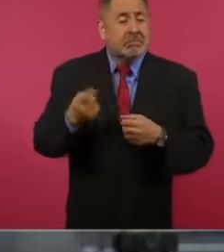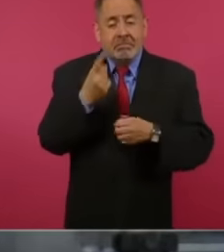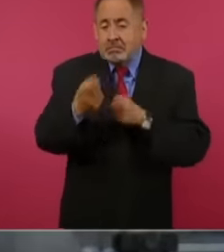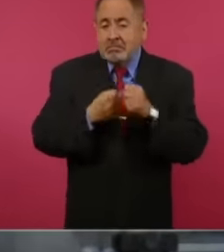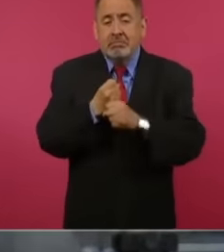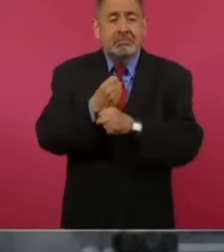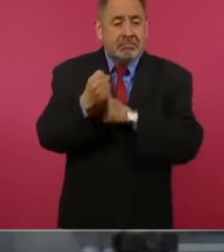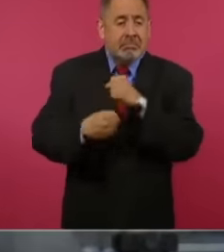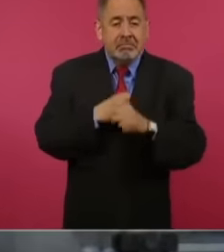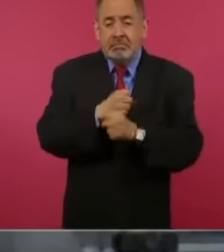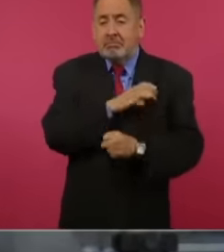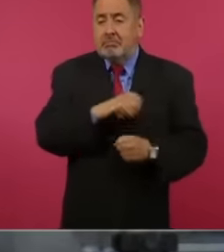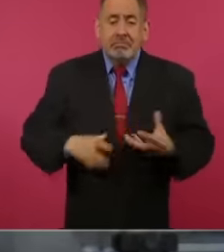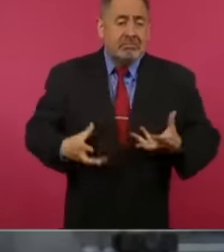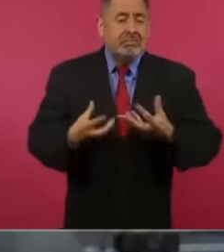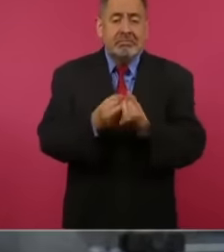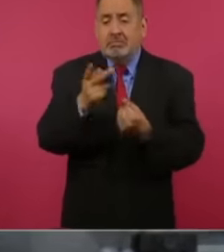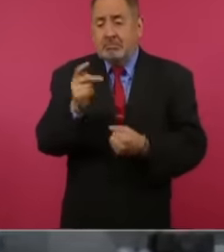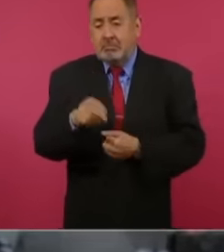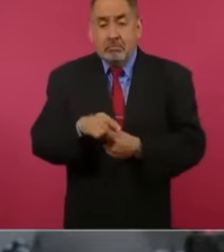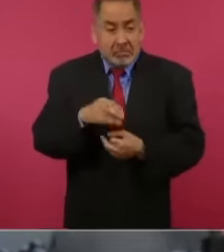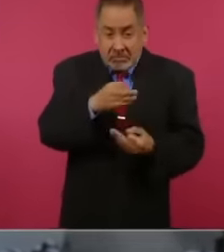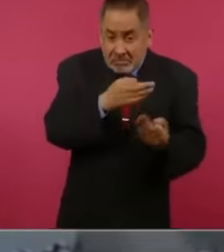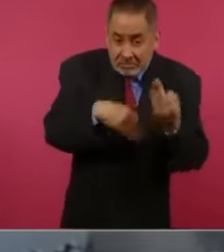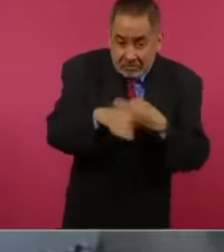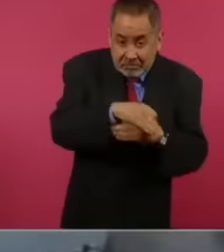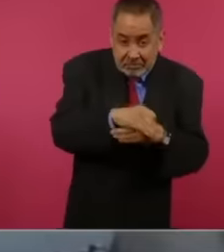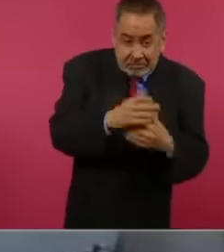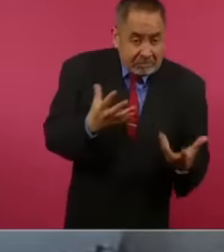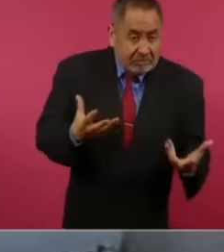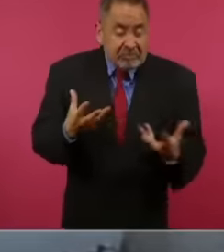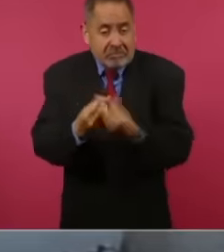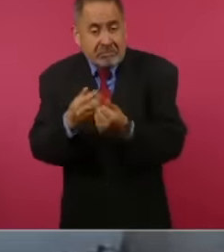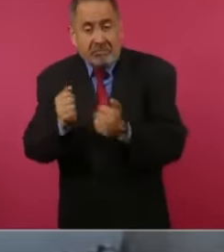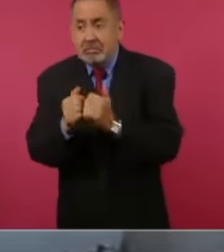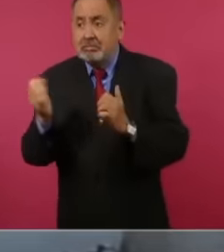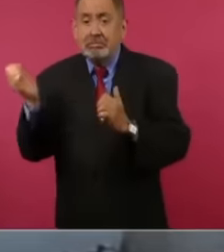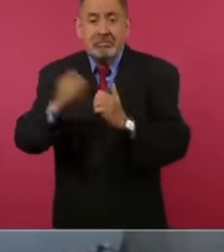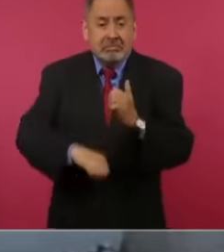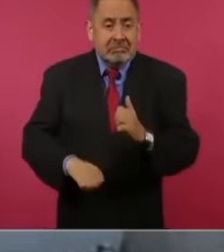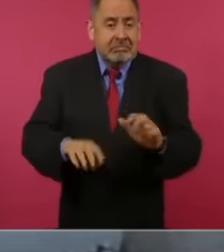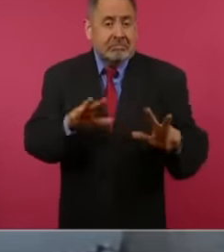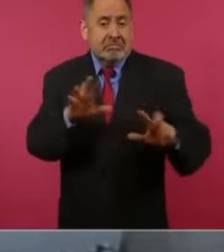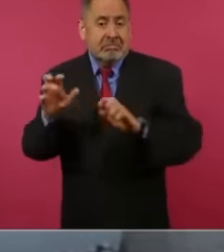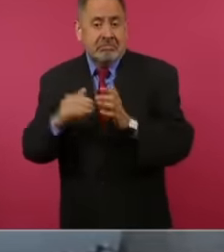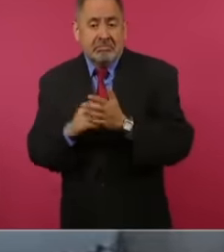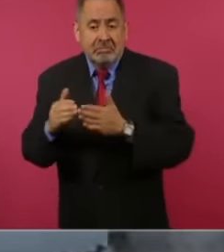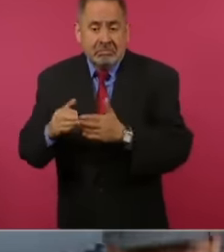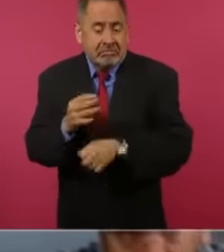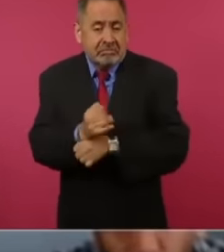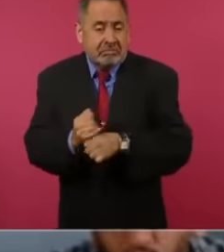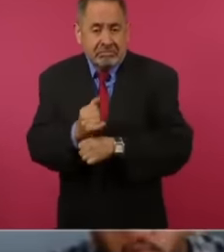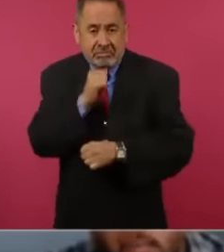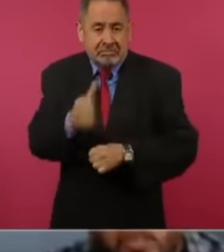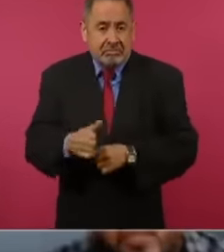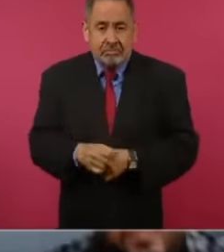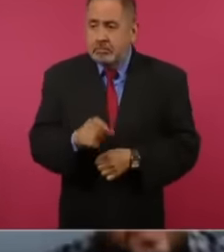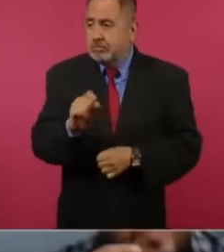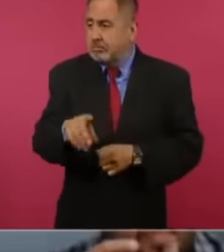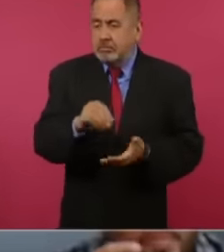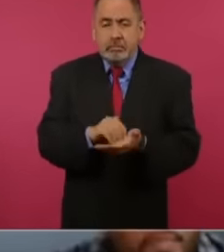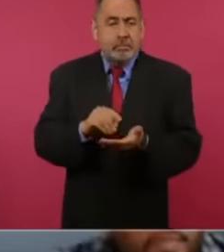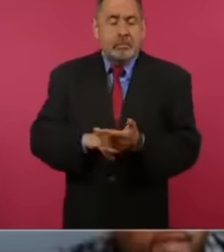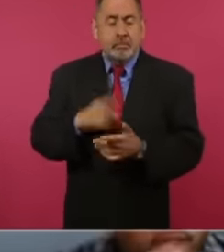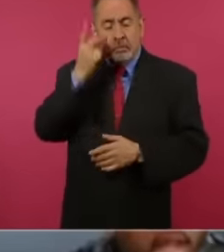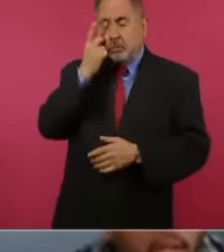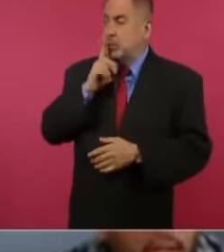PAN. O sea, todos ellos avalando este desfalco de la estafa legislativa que no se ha investigado, que ahí está dormido